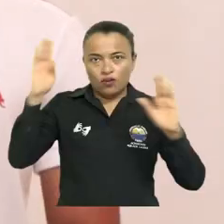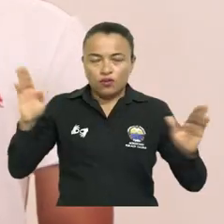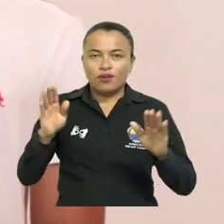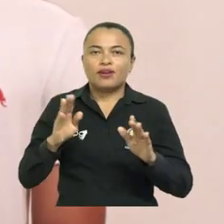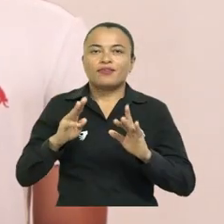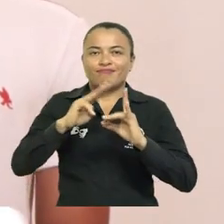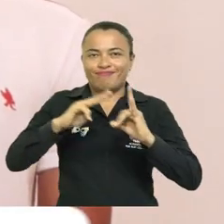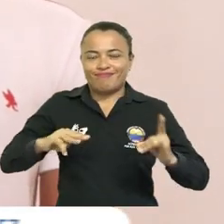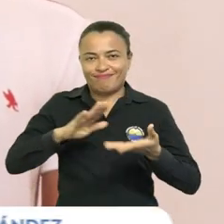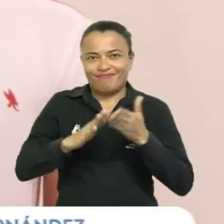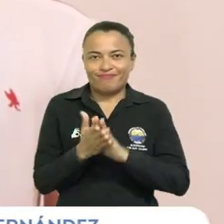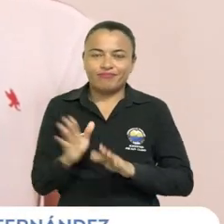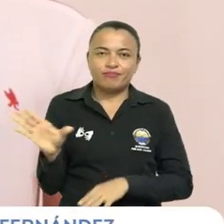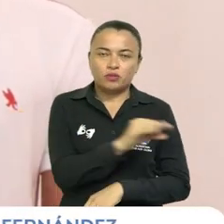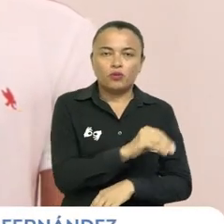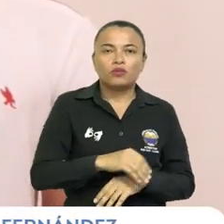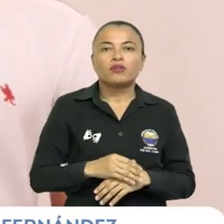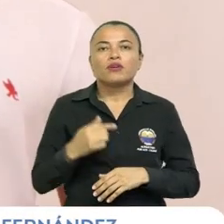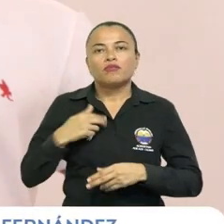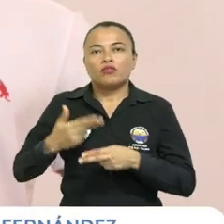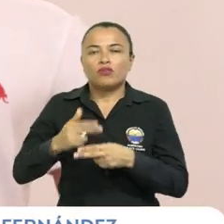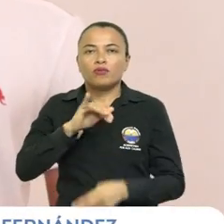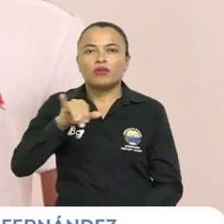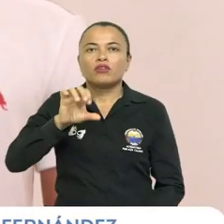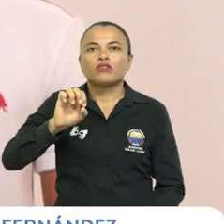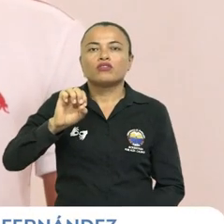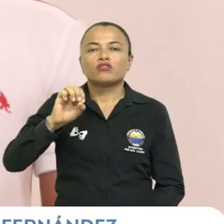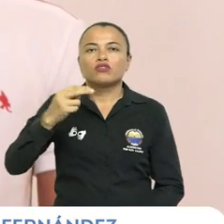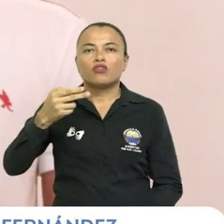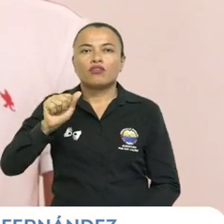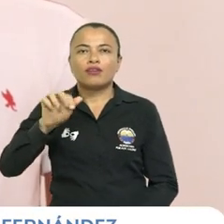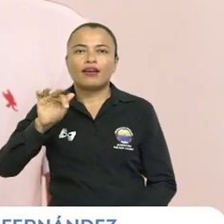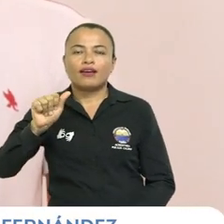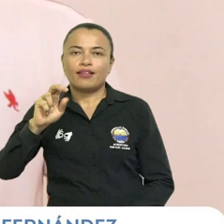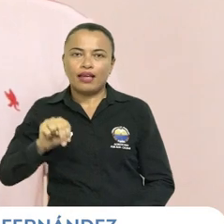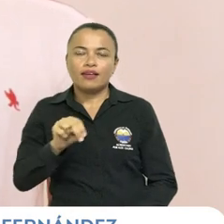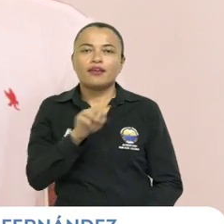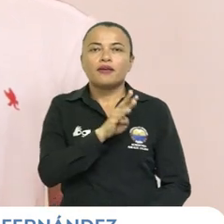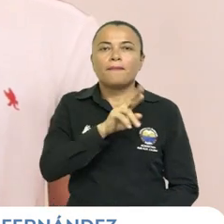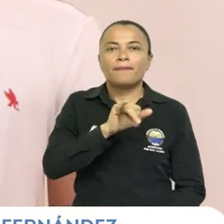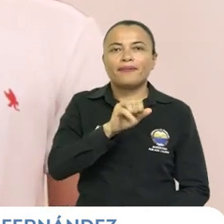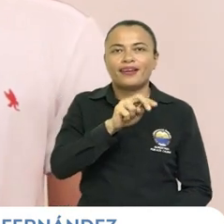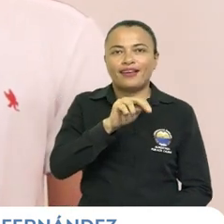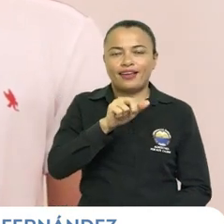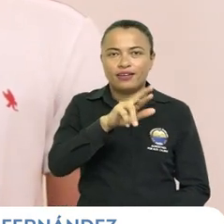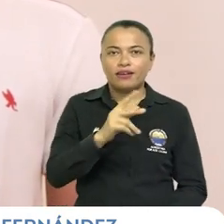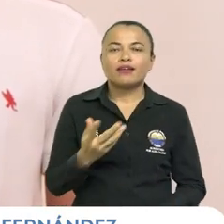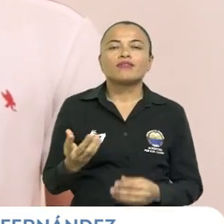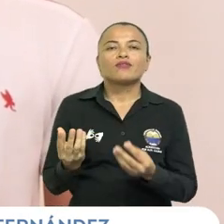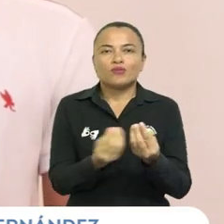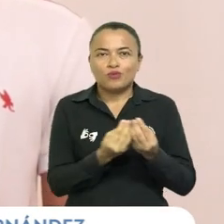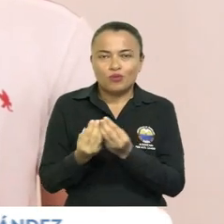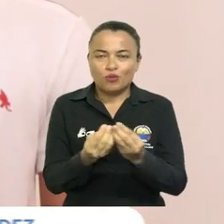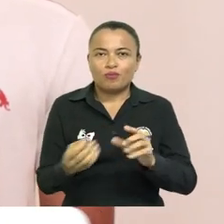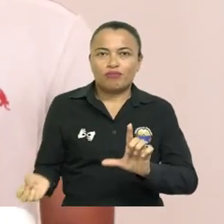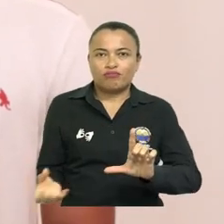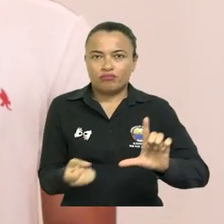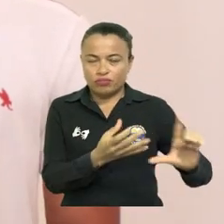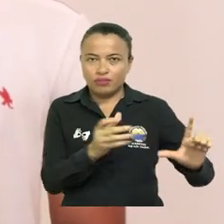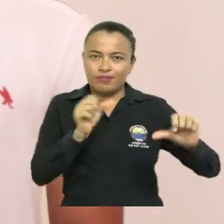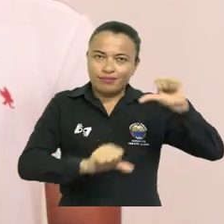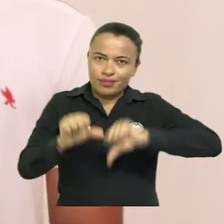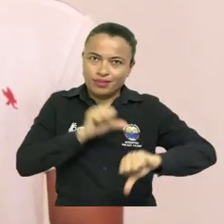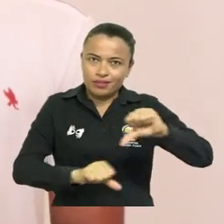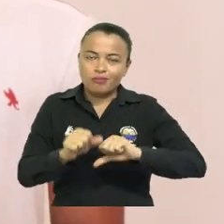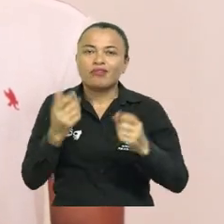Hola a todos, comunidad Uni Magdalena. Mi nombre es Jonathan Barón. Y yo soy René Romero. Somos candidatos a la representación ante el programa de licenciatura en química y nuestro objetivo